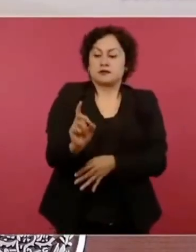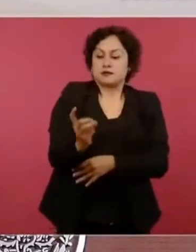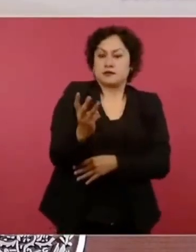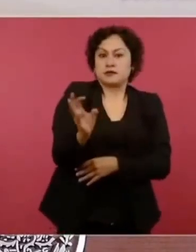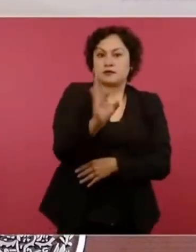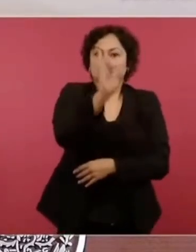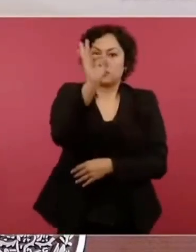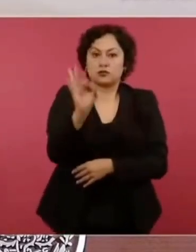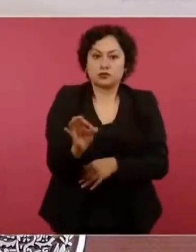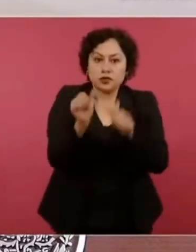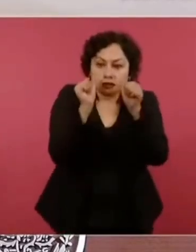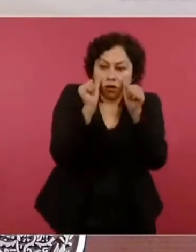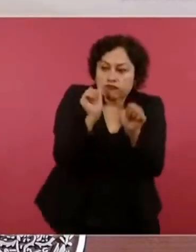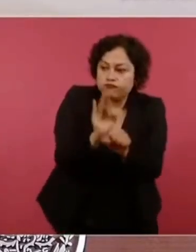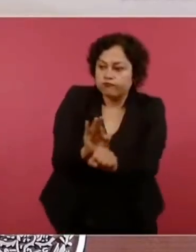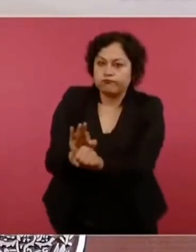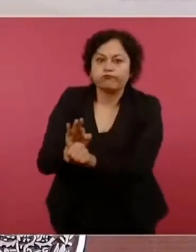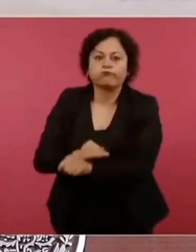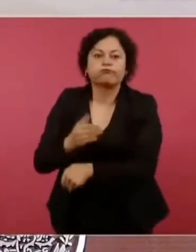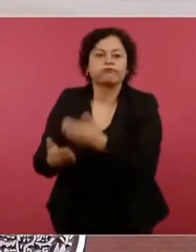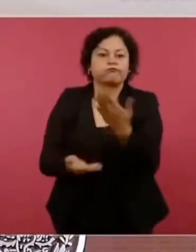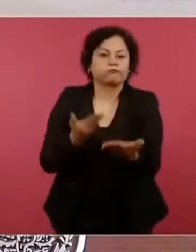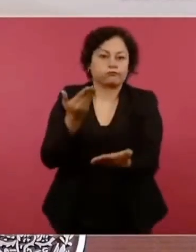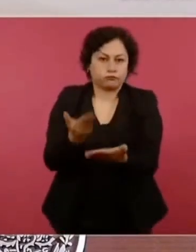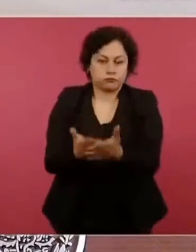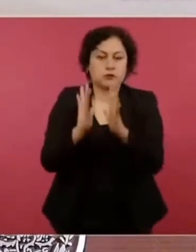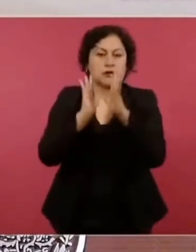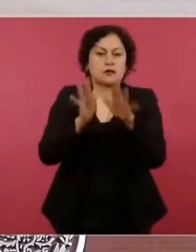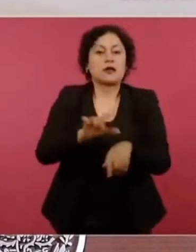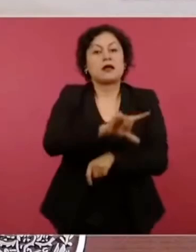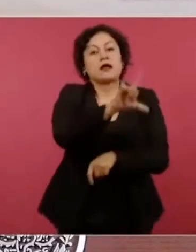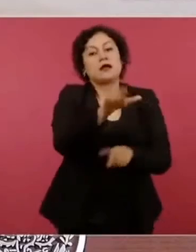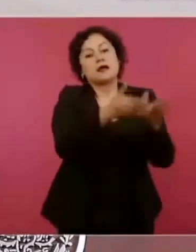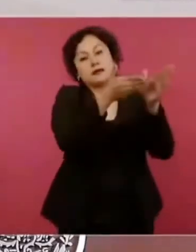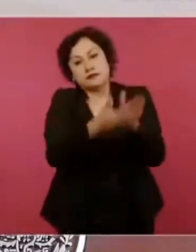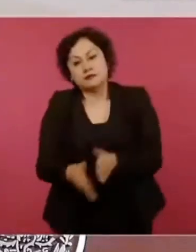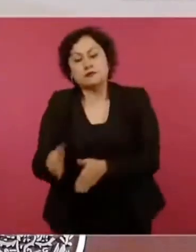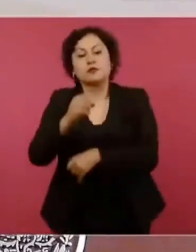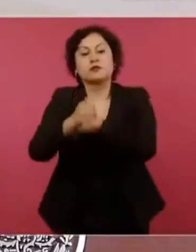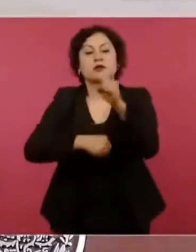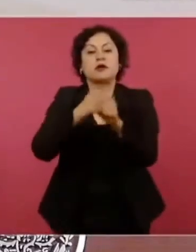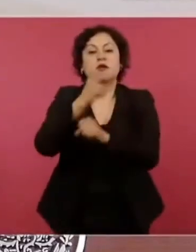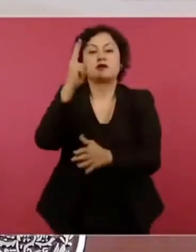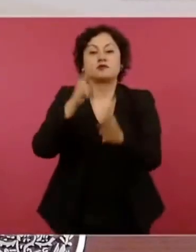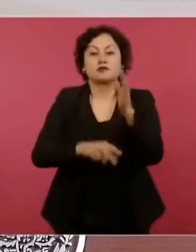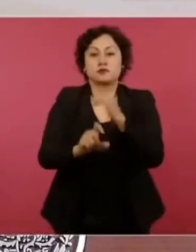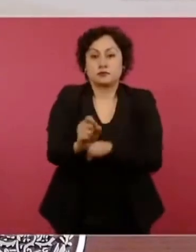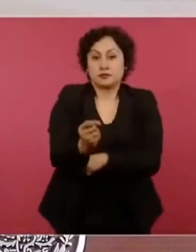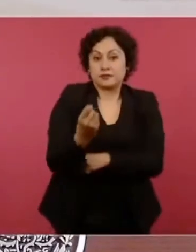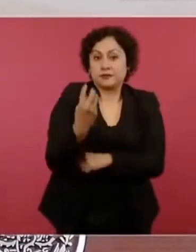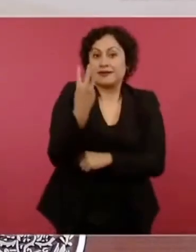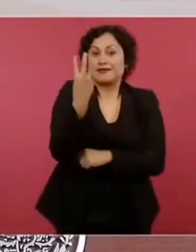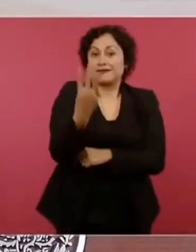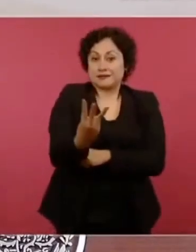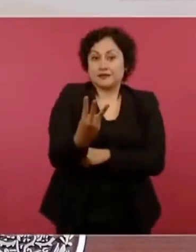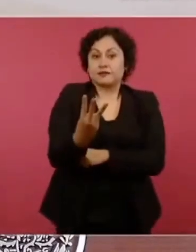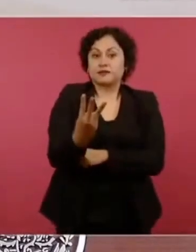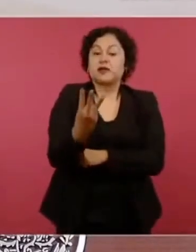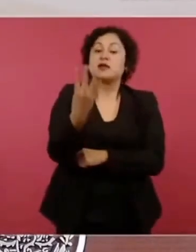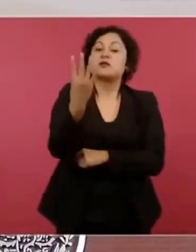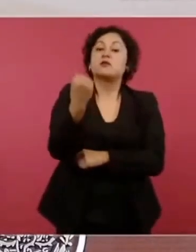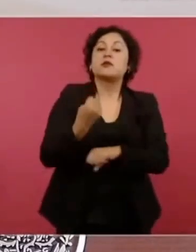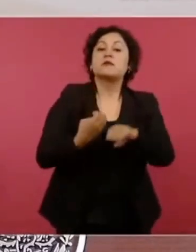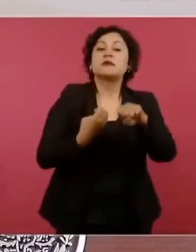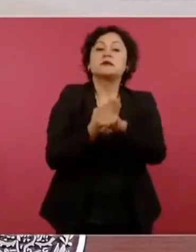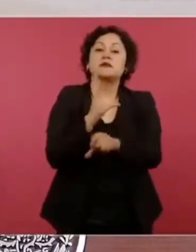seguridad social que hay en el país. Después, para el primer semestre del 2023, del año pasado, se sumaron 9 estados